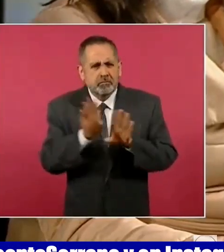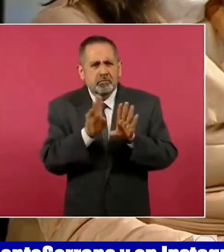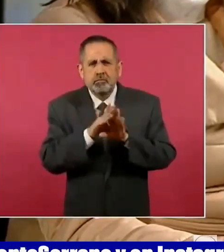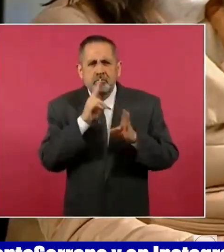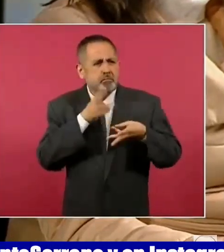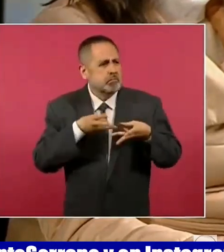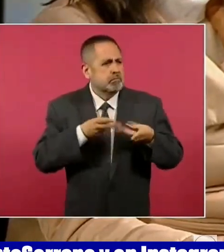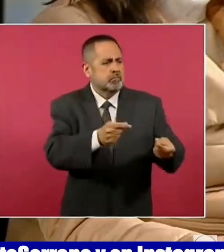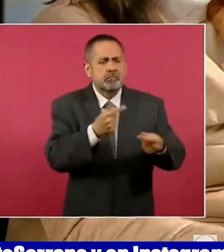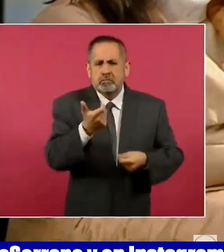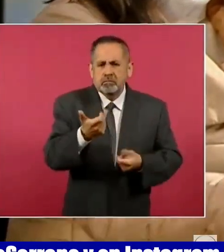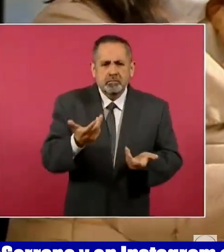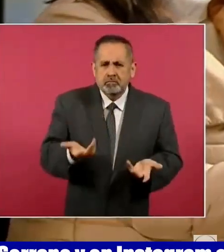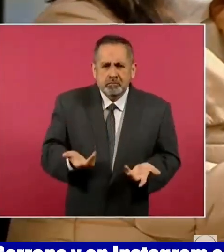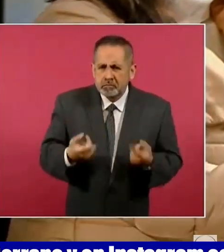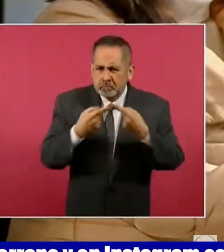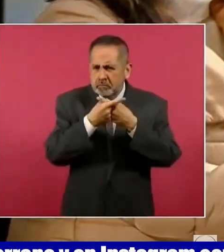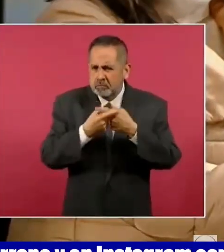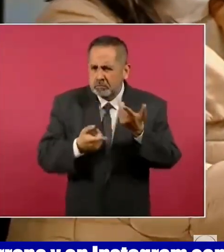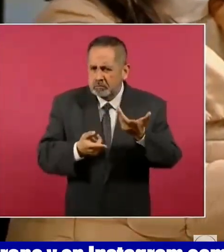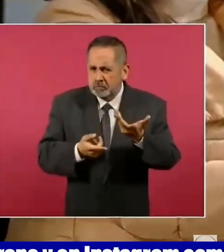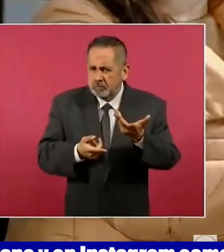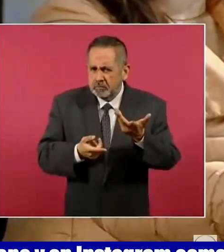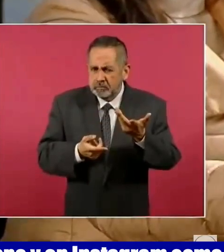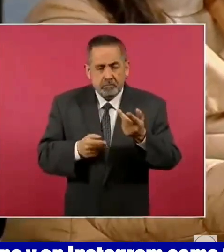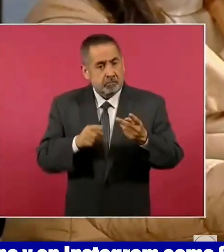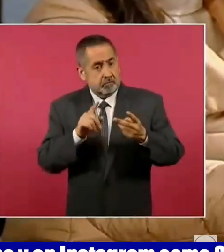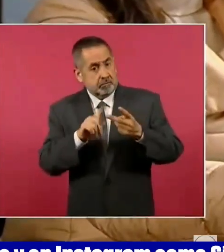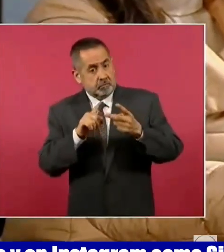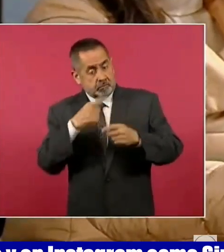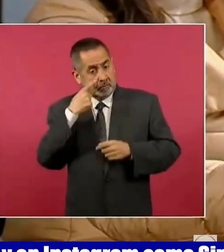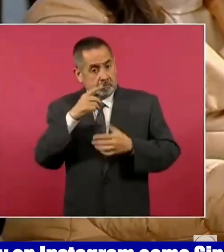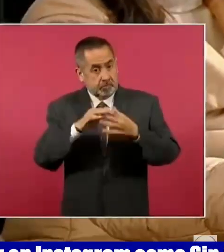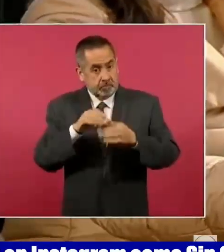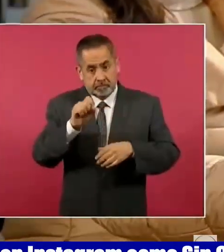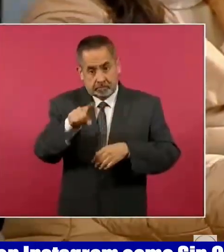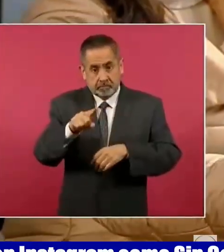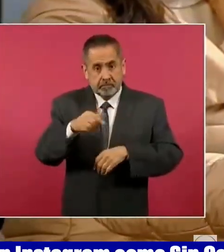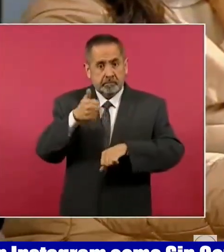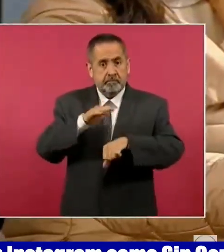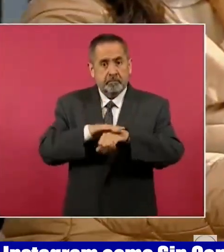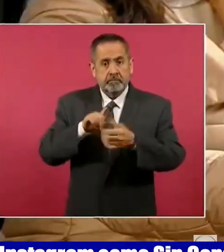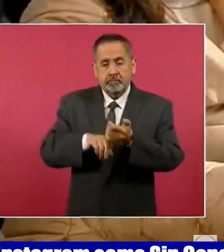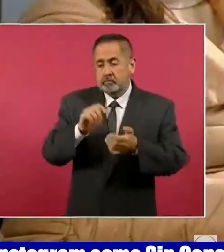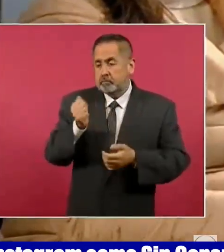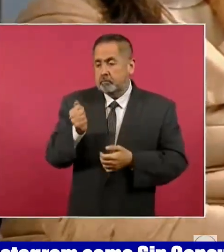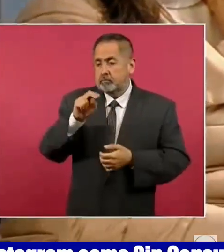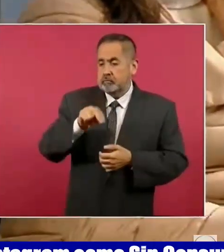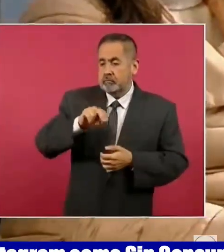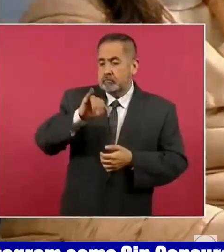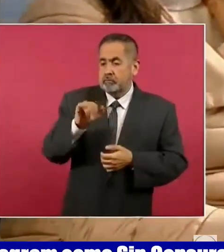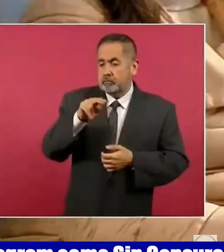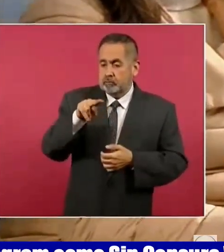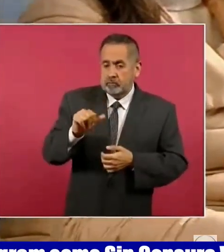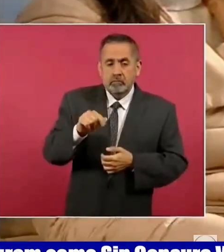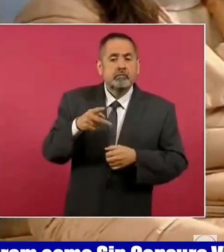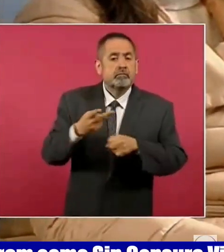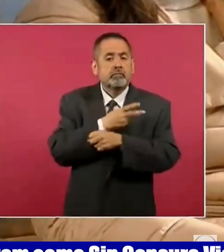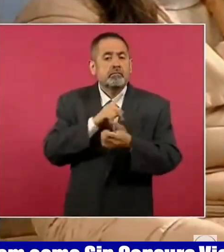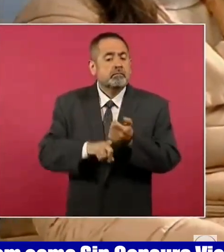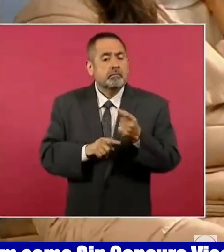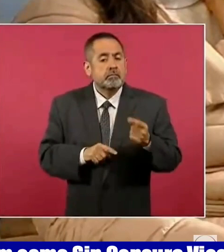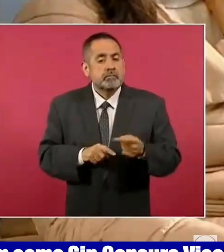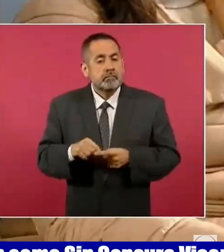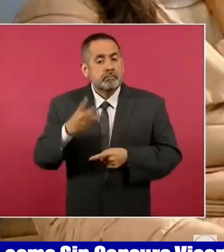con Rosa Isela Rodríguez, y que pues van a revisarlo a fondo, pero que está vinculado a la